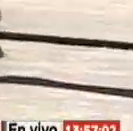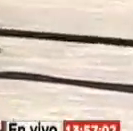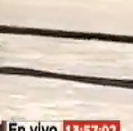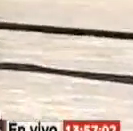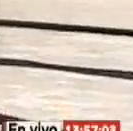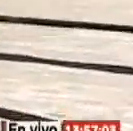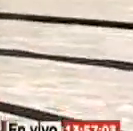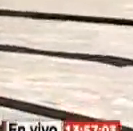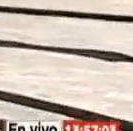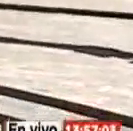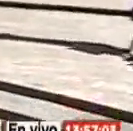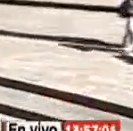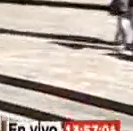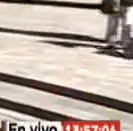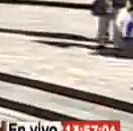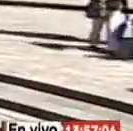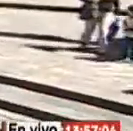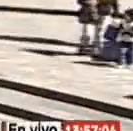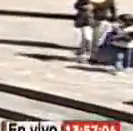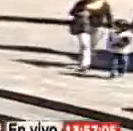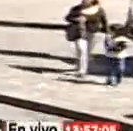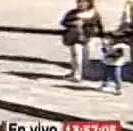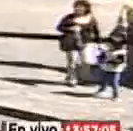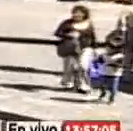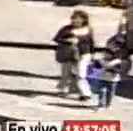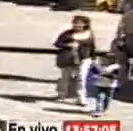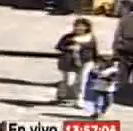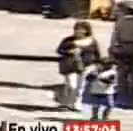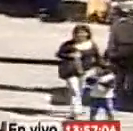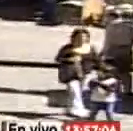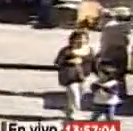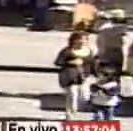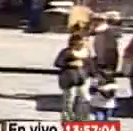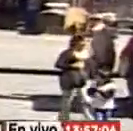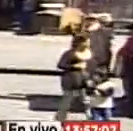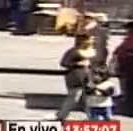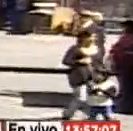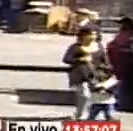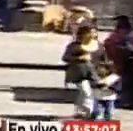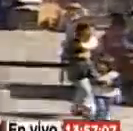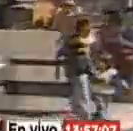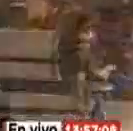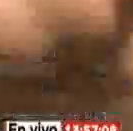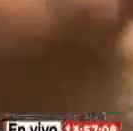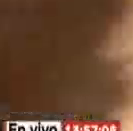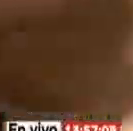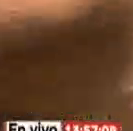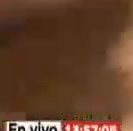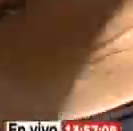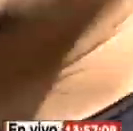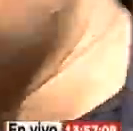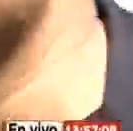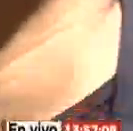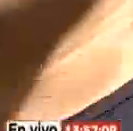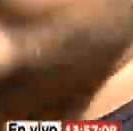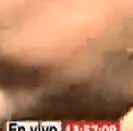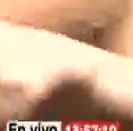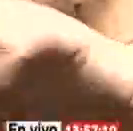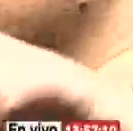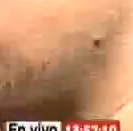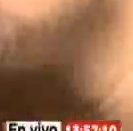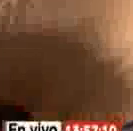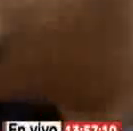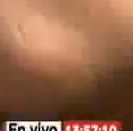va a vender fruto maduro. Zenaida camina duro. Zenaida la chanquetera. Zenaida